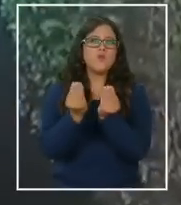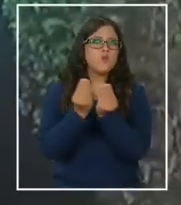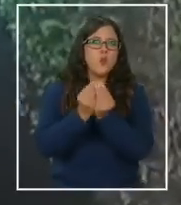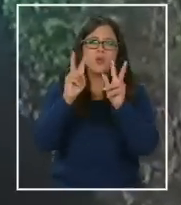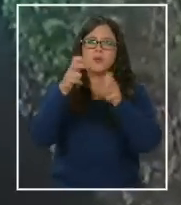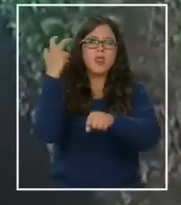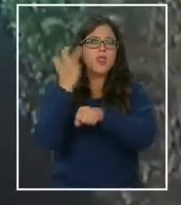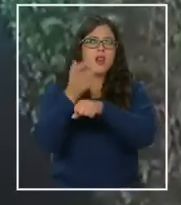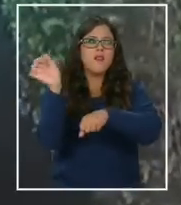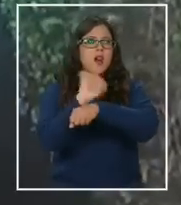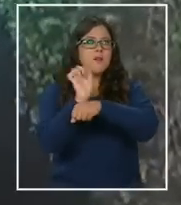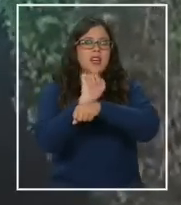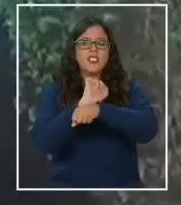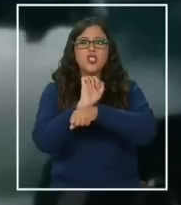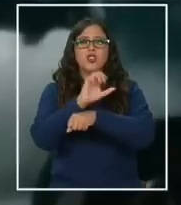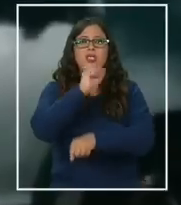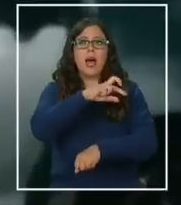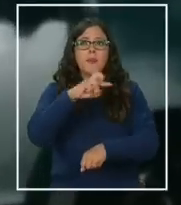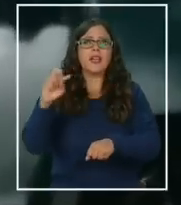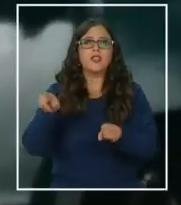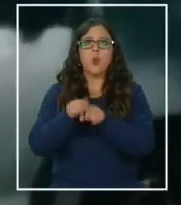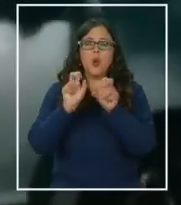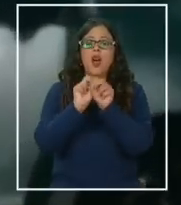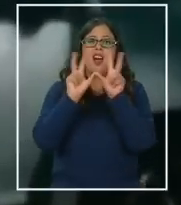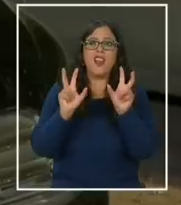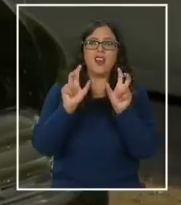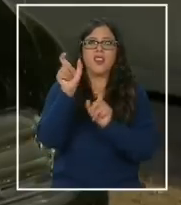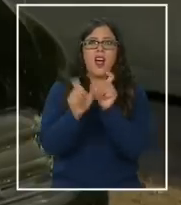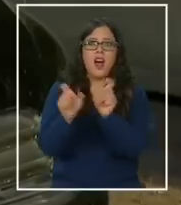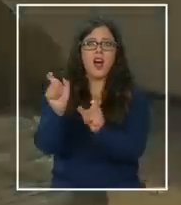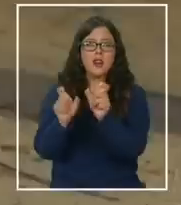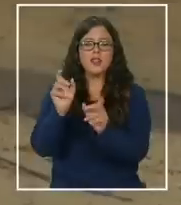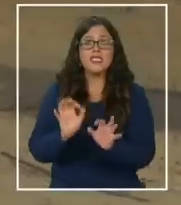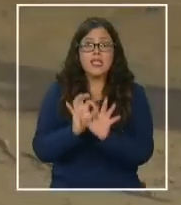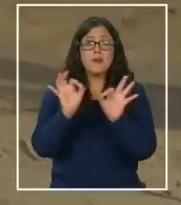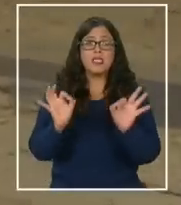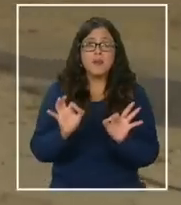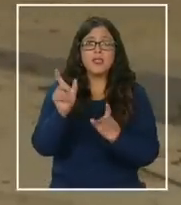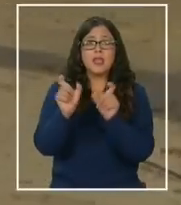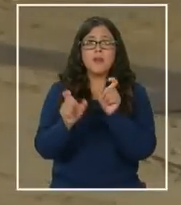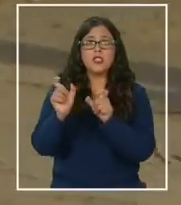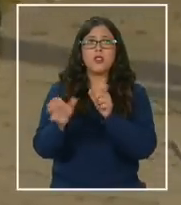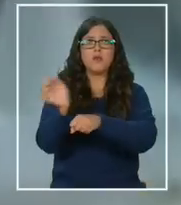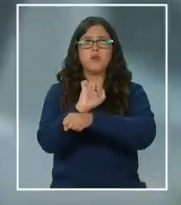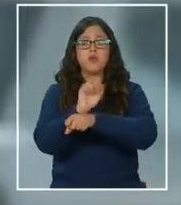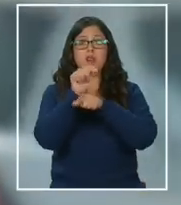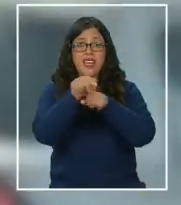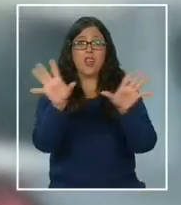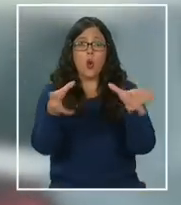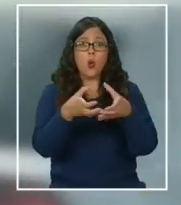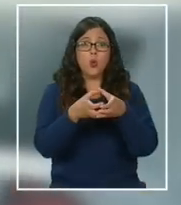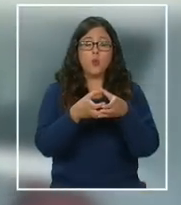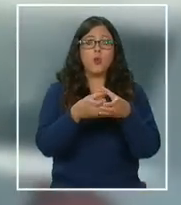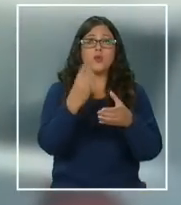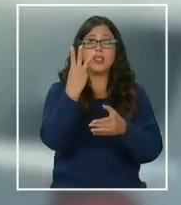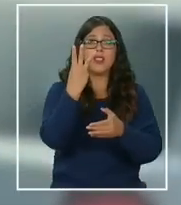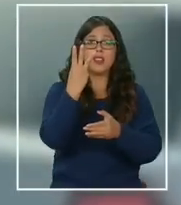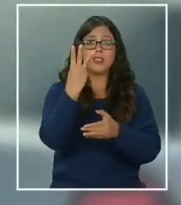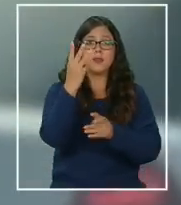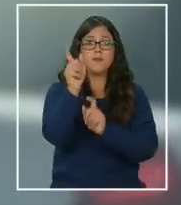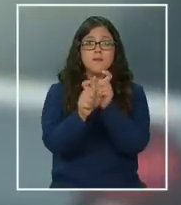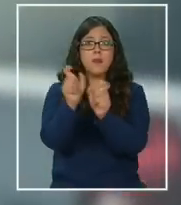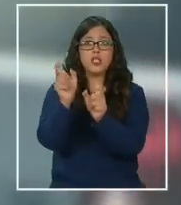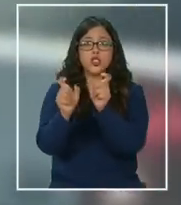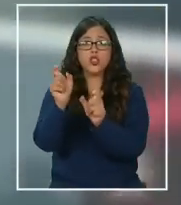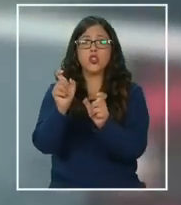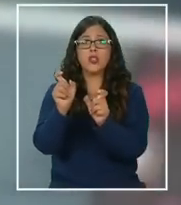de robos de vehículos de aplicaciones han puesto en alerta a la comunidad y especialmente a choferes. Esta era una banda integrada por 3 delincuentes